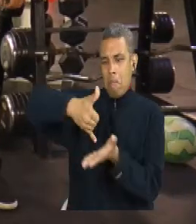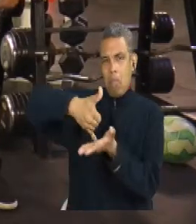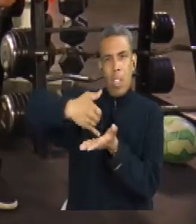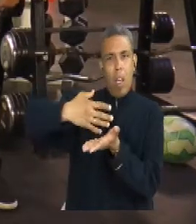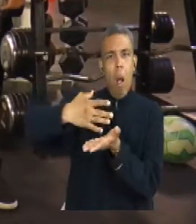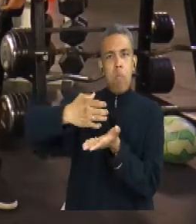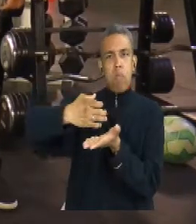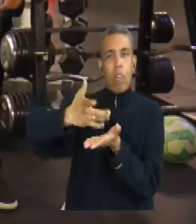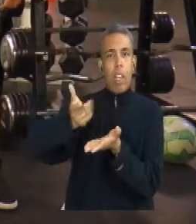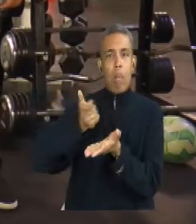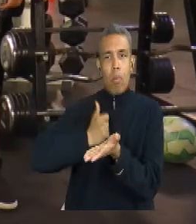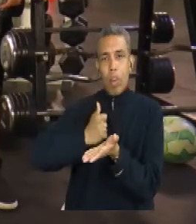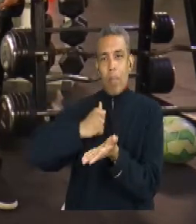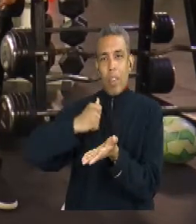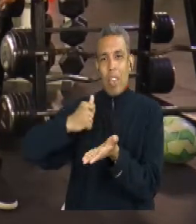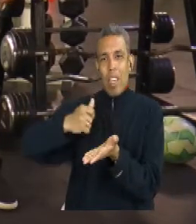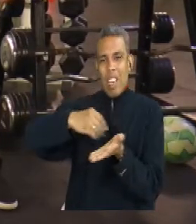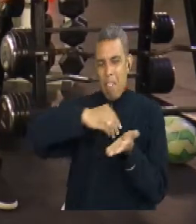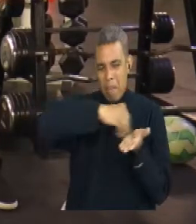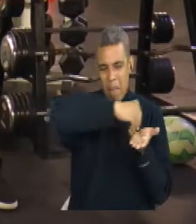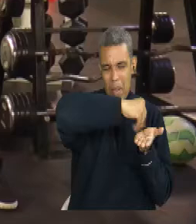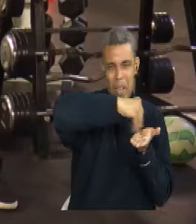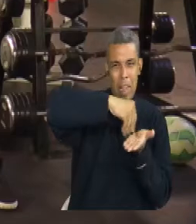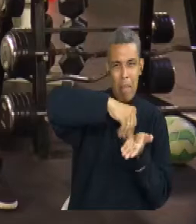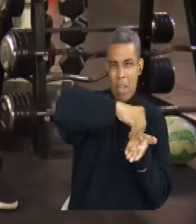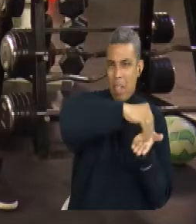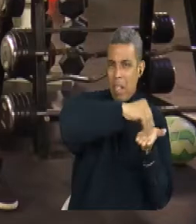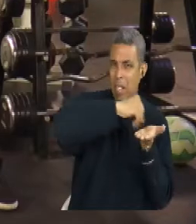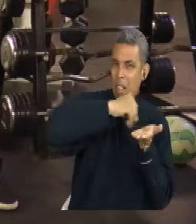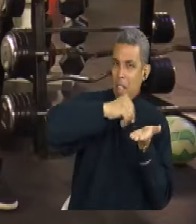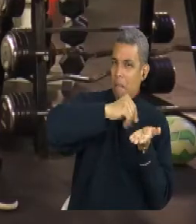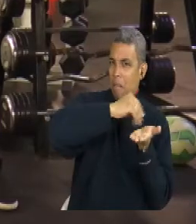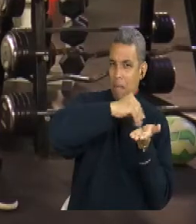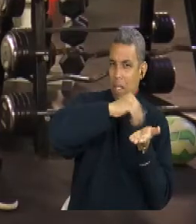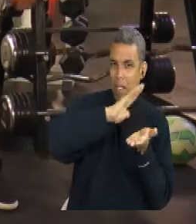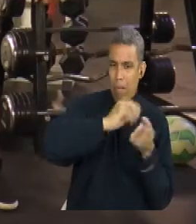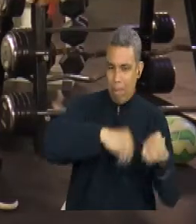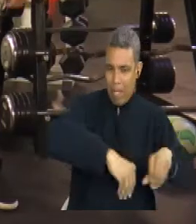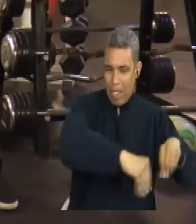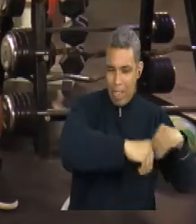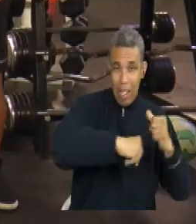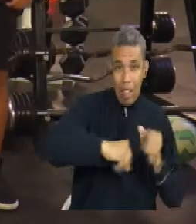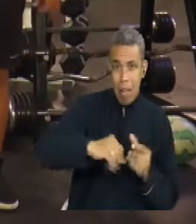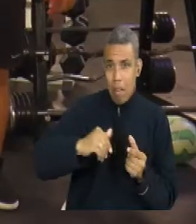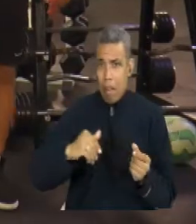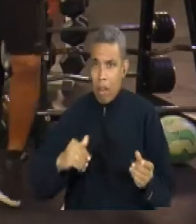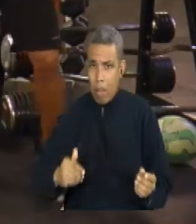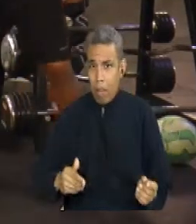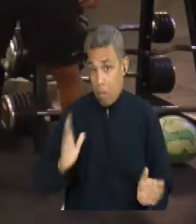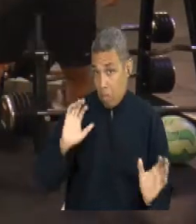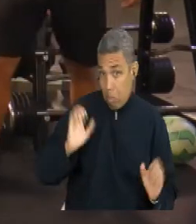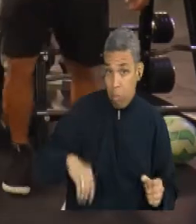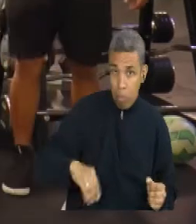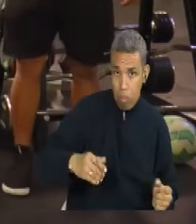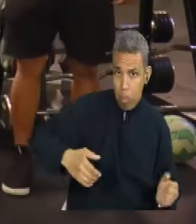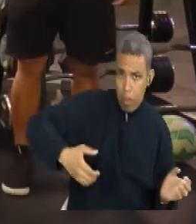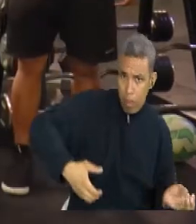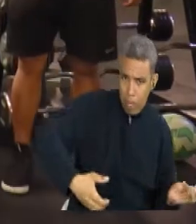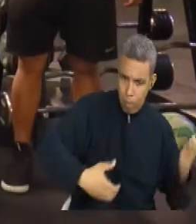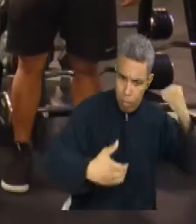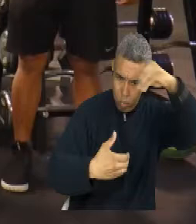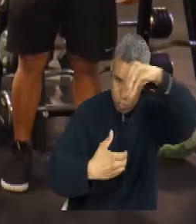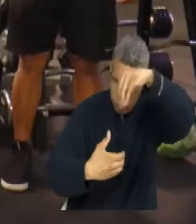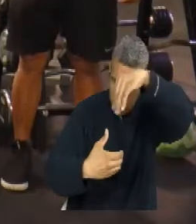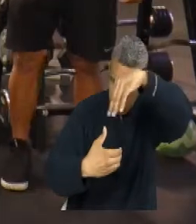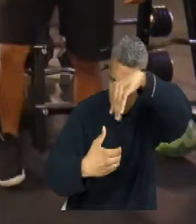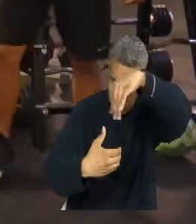La espalda siempre está derecha, exacto, bajo, y que las mancuernas vayan al movimiento de los tobillos. Cambio. Muy